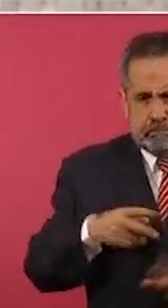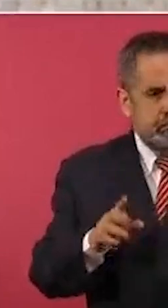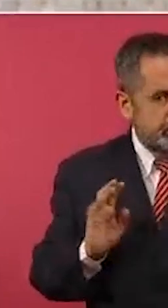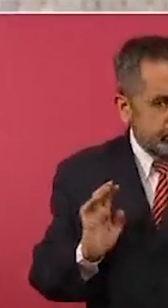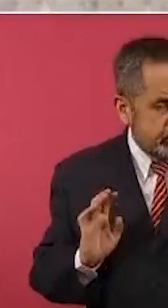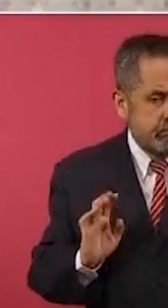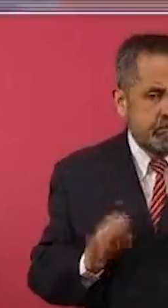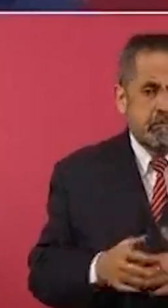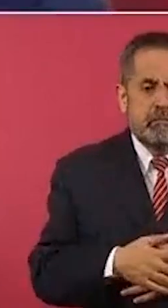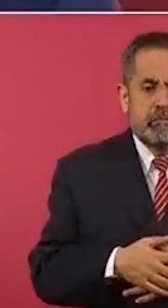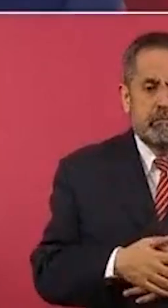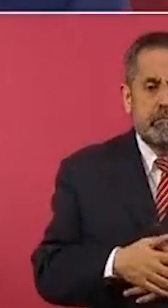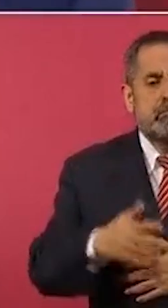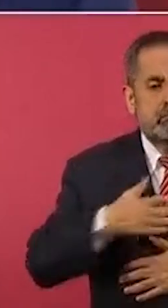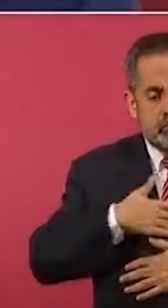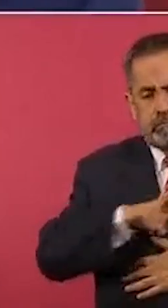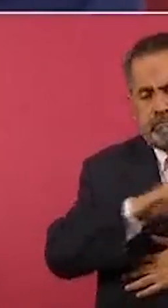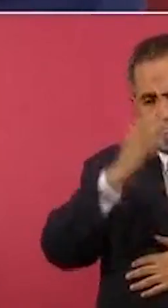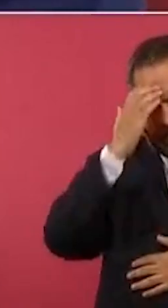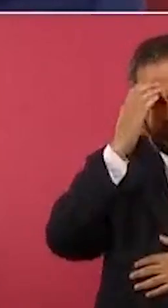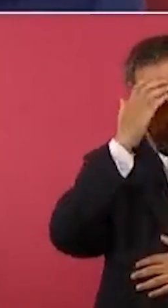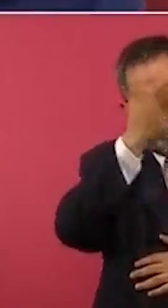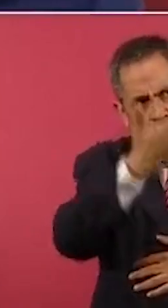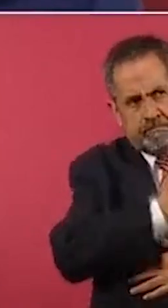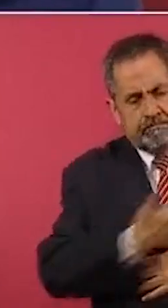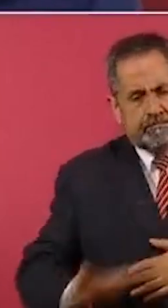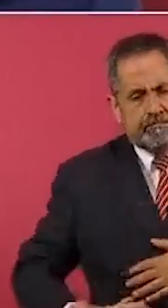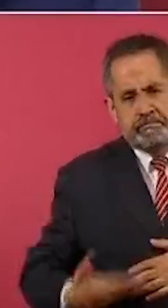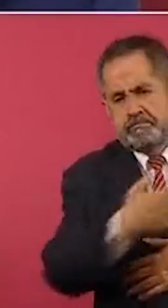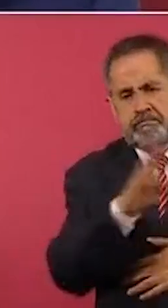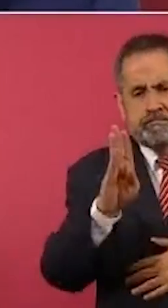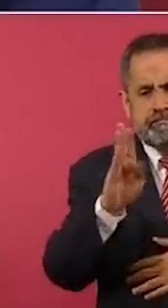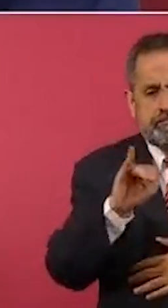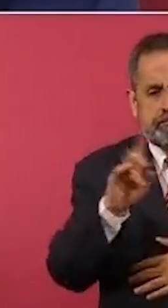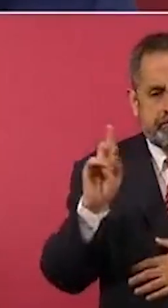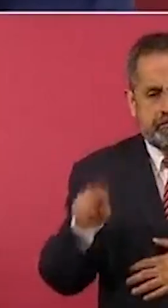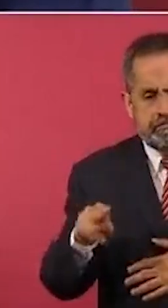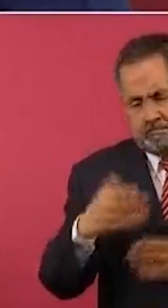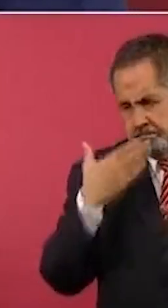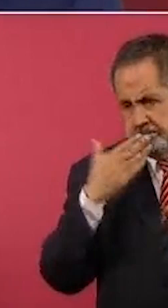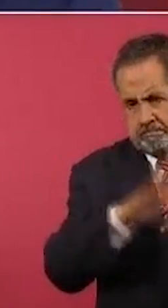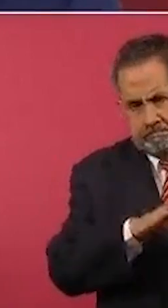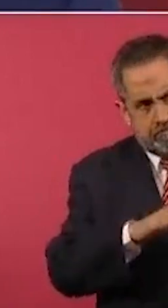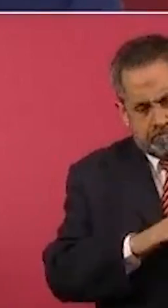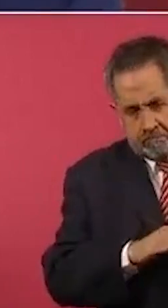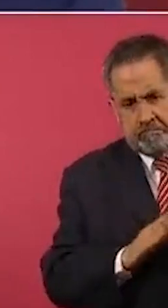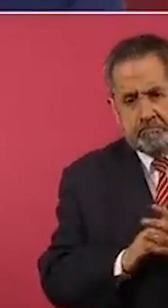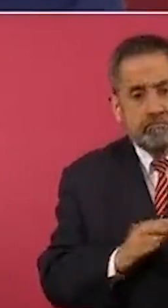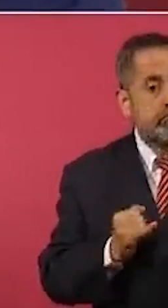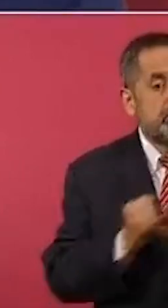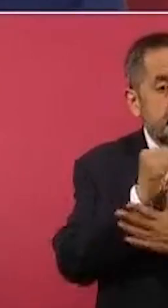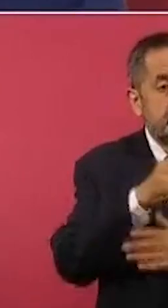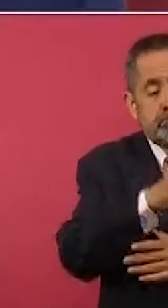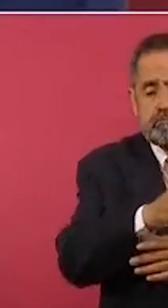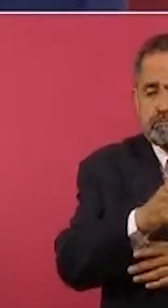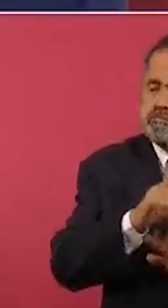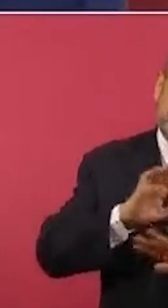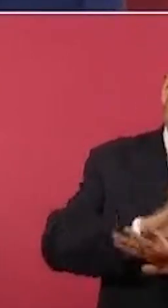nosotros le reconocemos al presidente Biden que decidió no construir